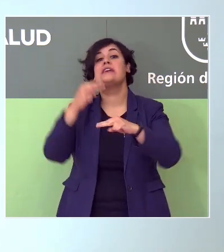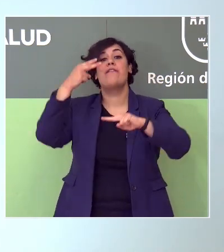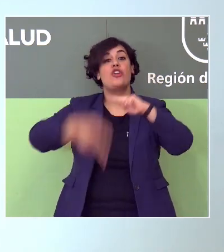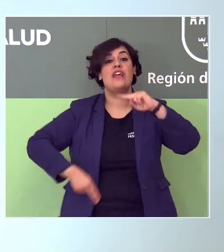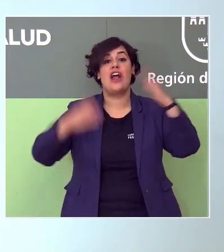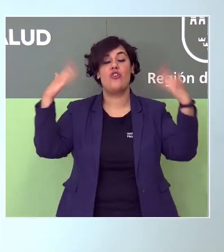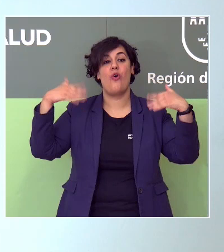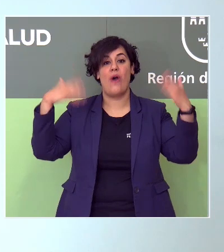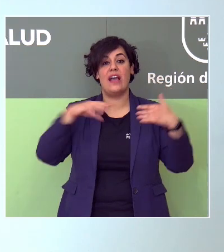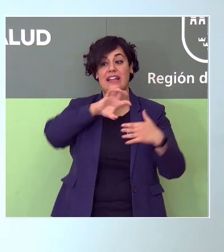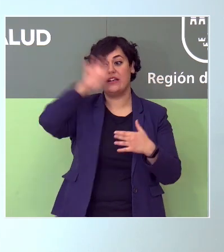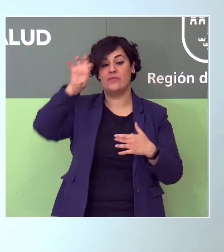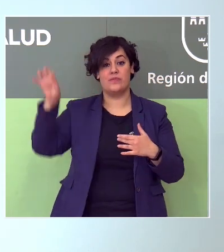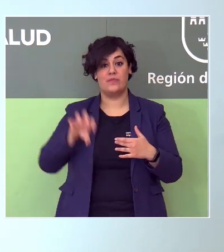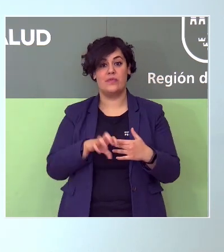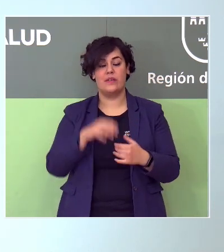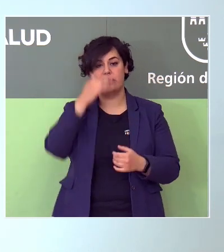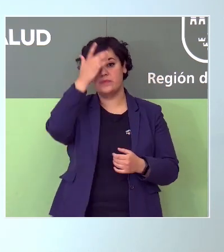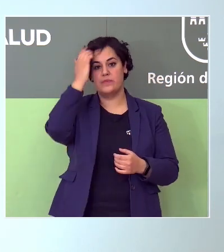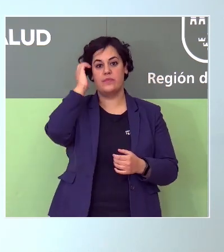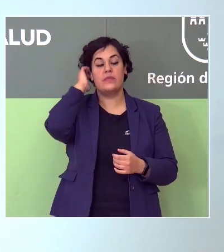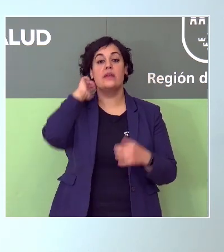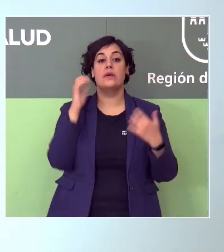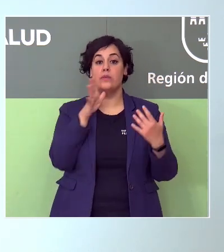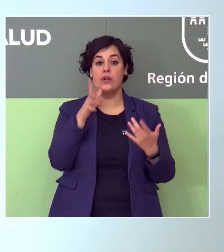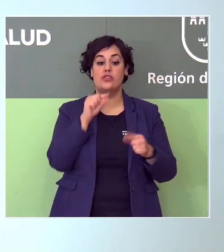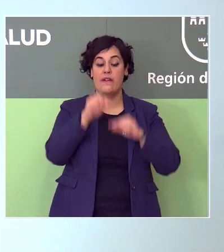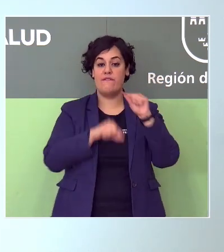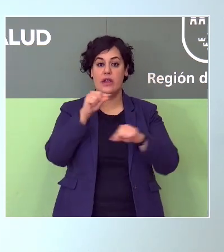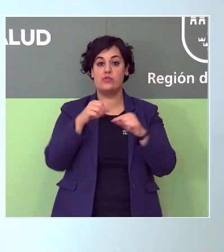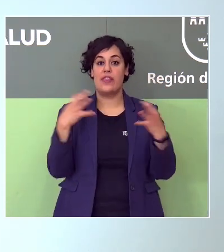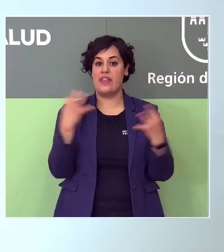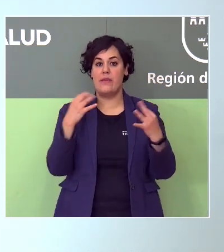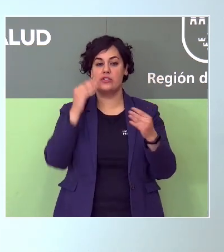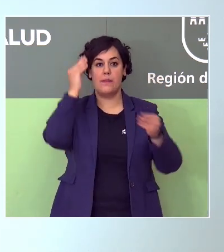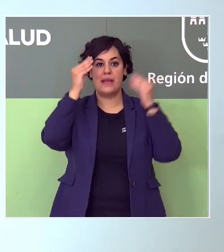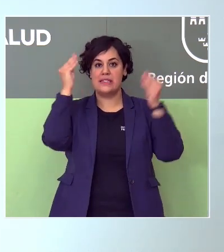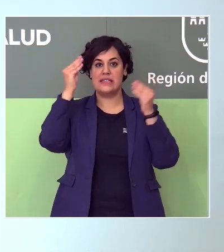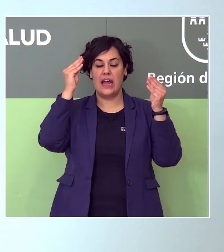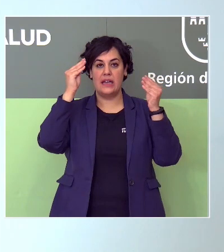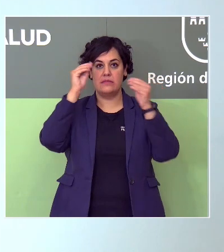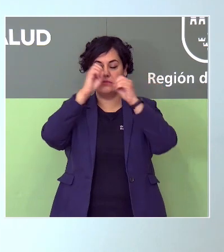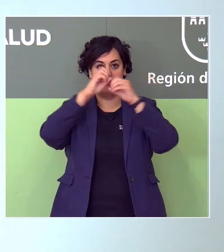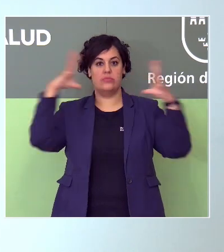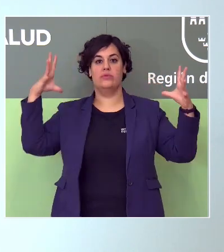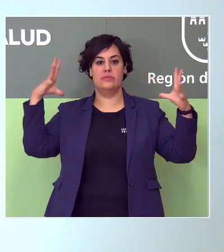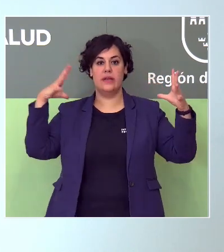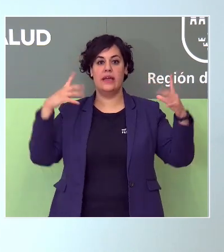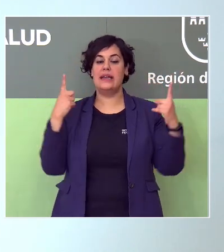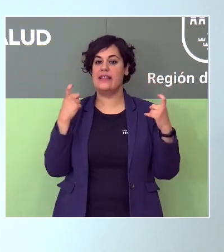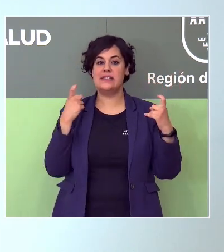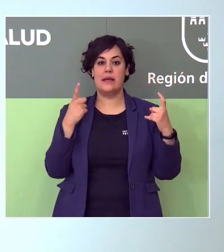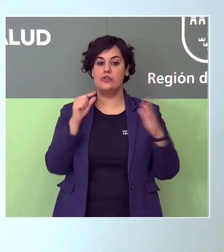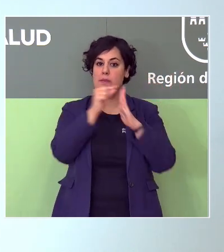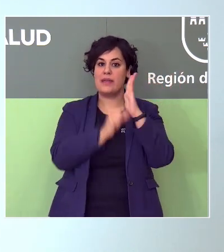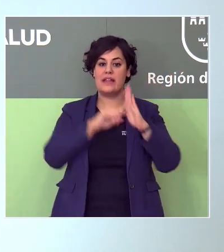entre comunidades, con lo cual un virus como este tenemos que pensar todo de manera global y tomar decisiones que de alguna manera sean homogéneas.